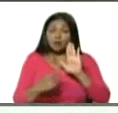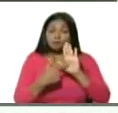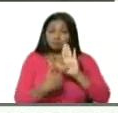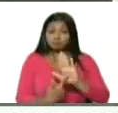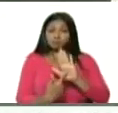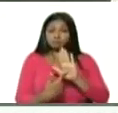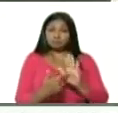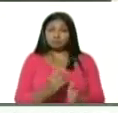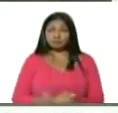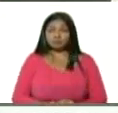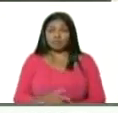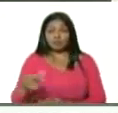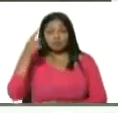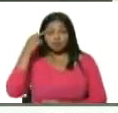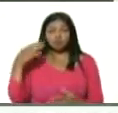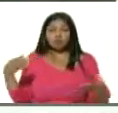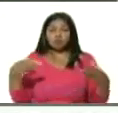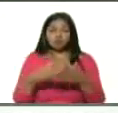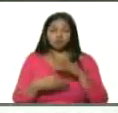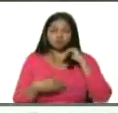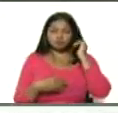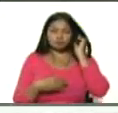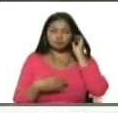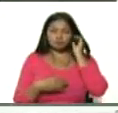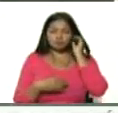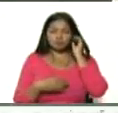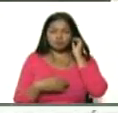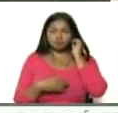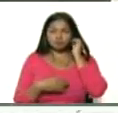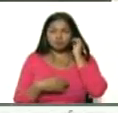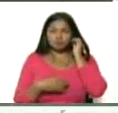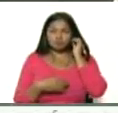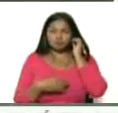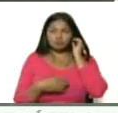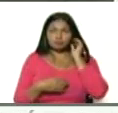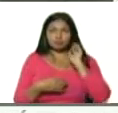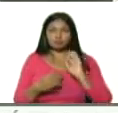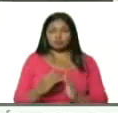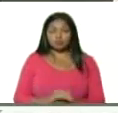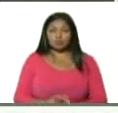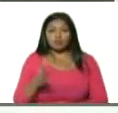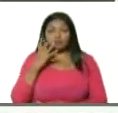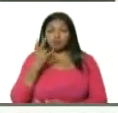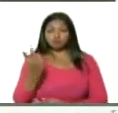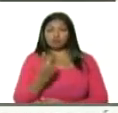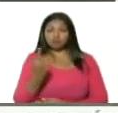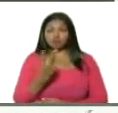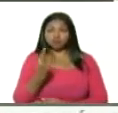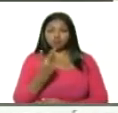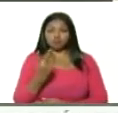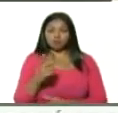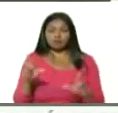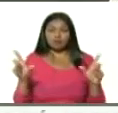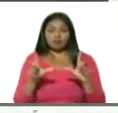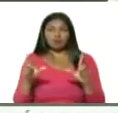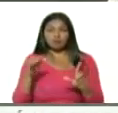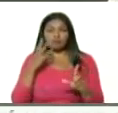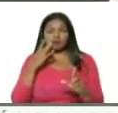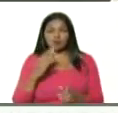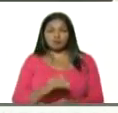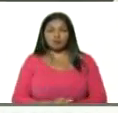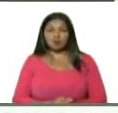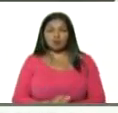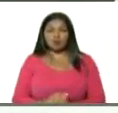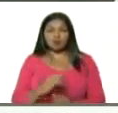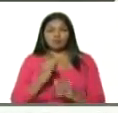hicimos este exhorto y también hemos determinado que por lo menos en 2 casos, como es el caso de